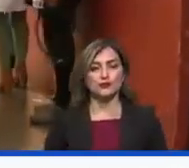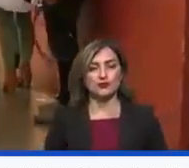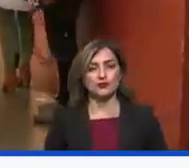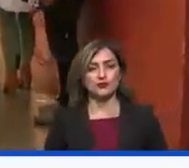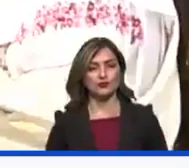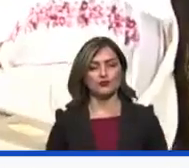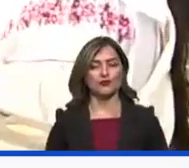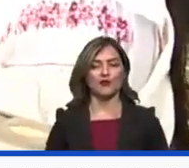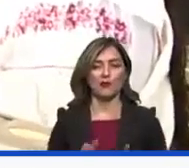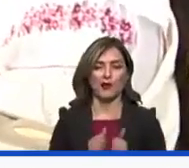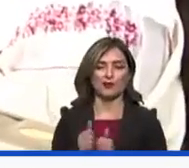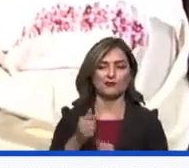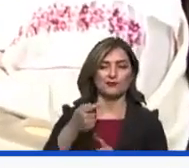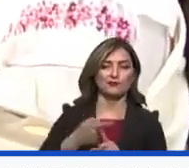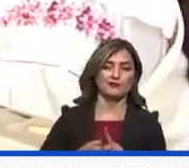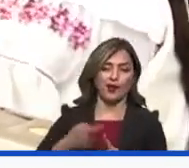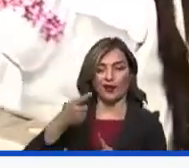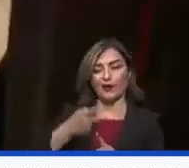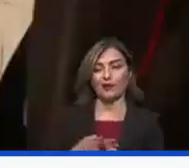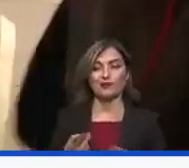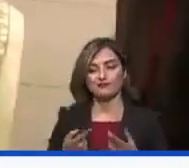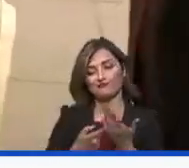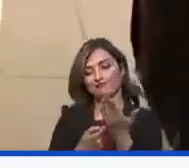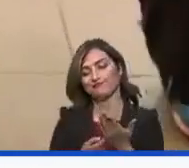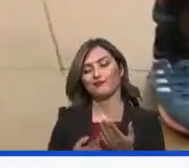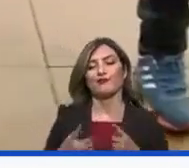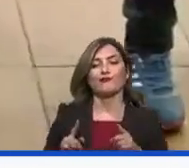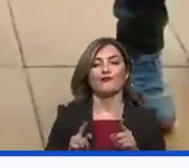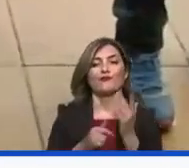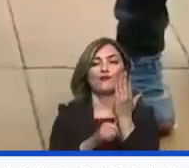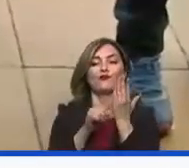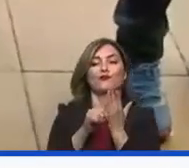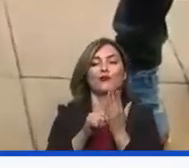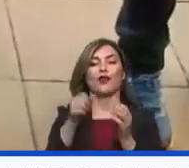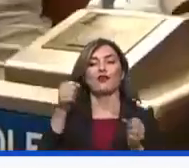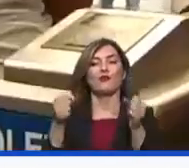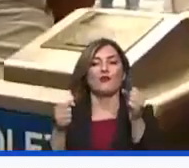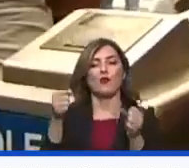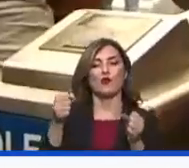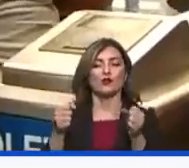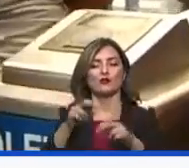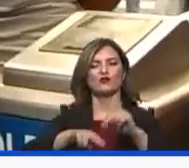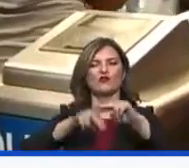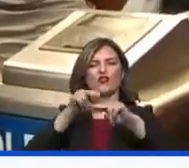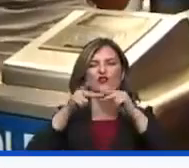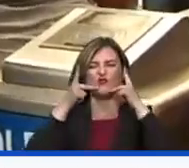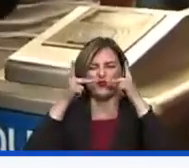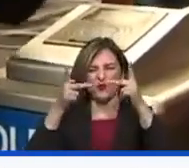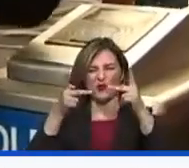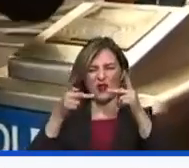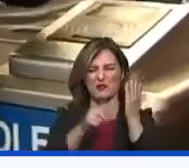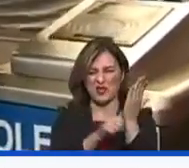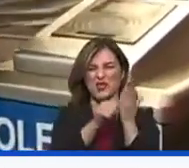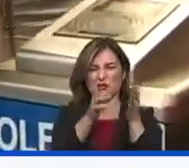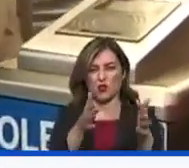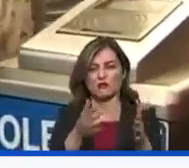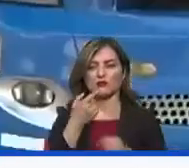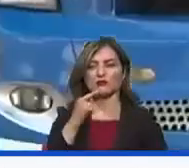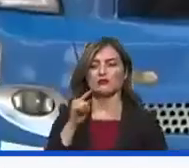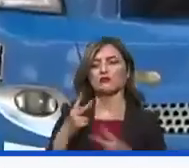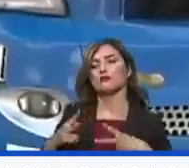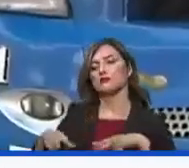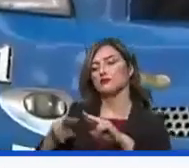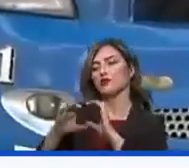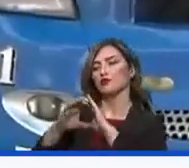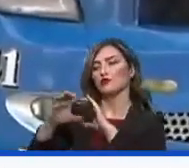Finalmente, después de varios meses de análisis y debates, el ministro de Transporte y Obras Públicas se refirió a la fijación de la tarifa del